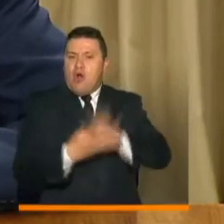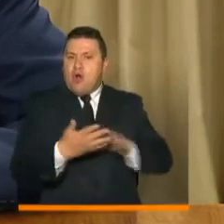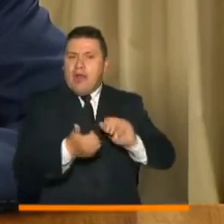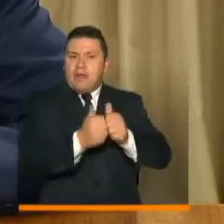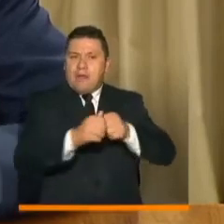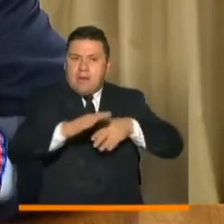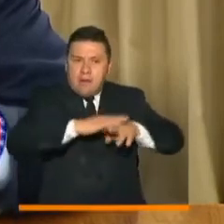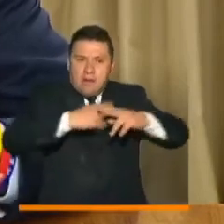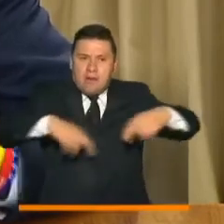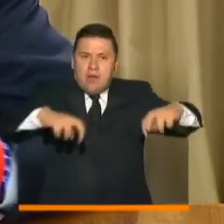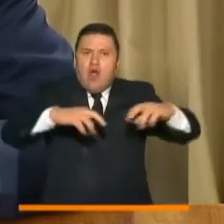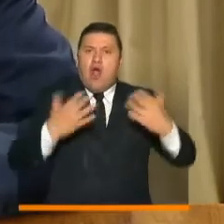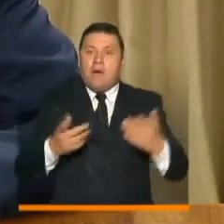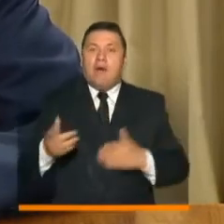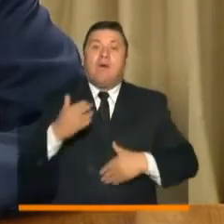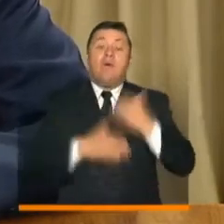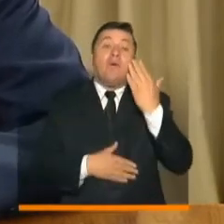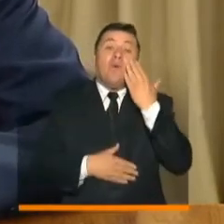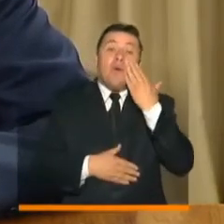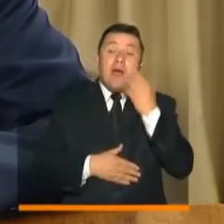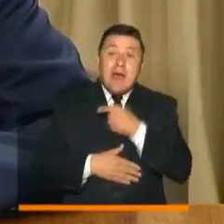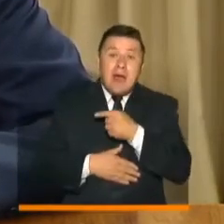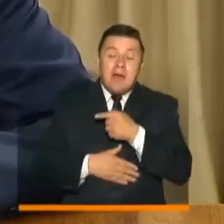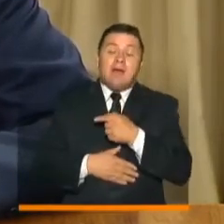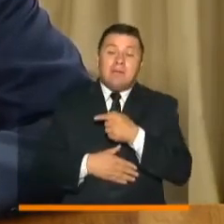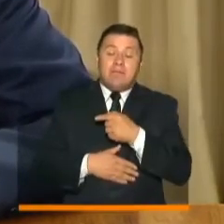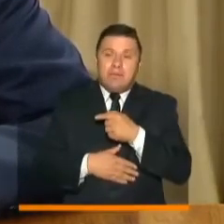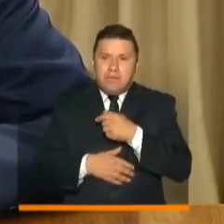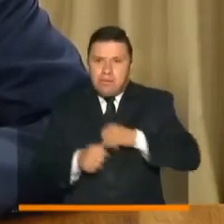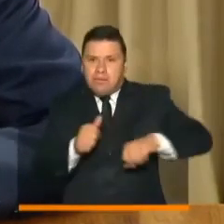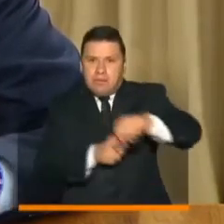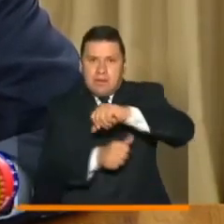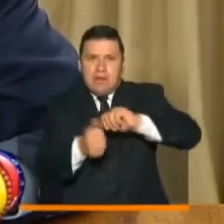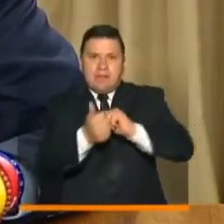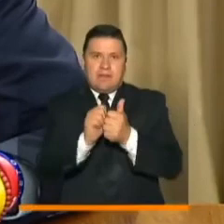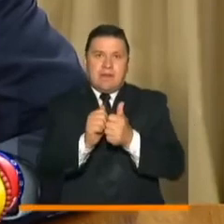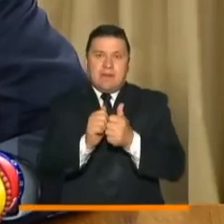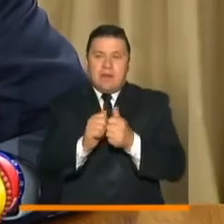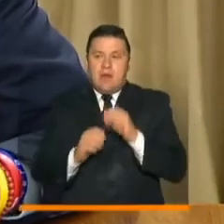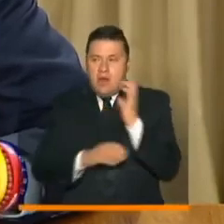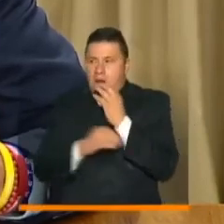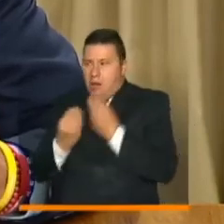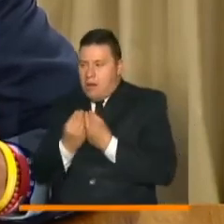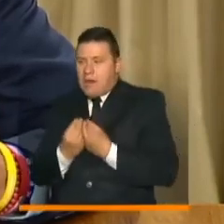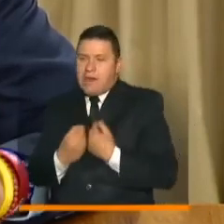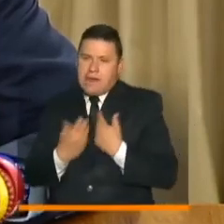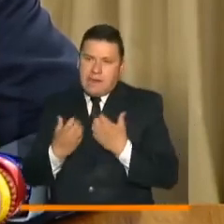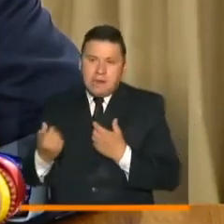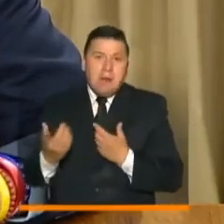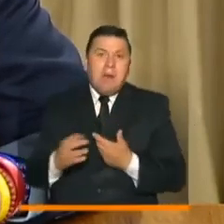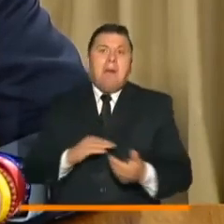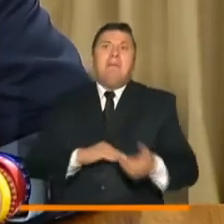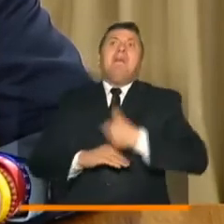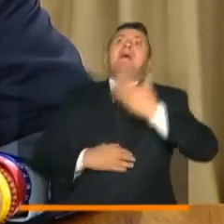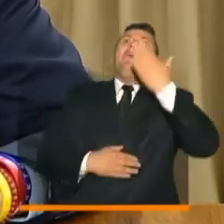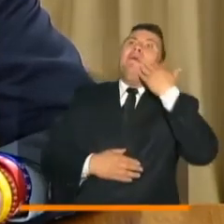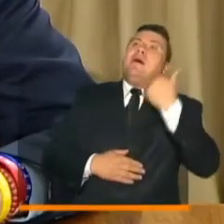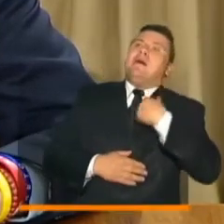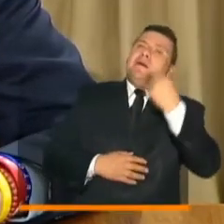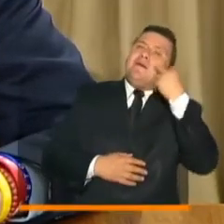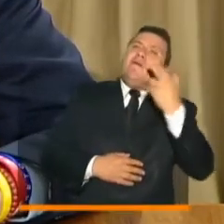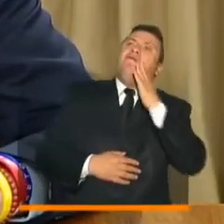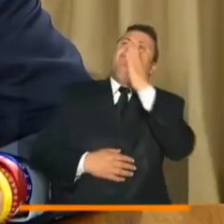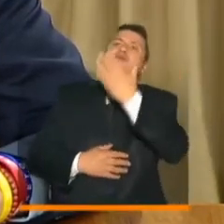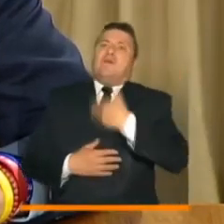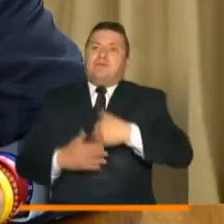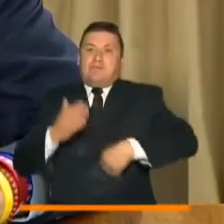escenarios deportivos. Pero esto empieza a reactivar el sector del deporte en Colombia, y era lo que ellos venían pidiendo con miras a lo